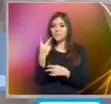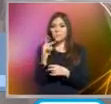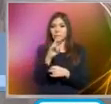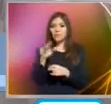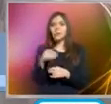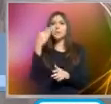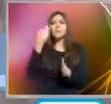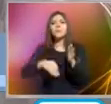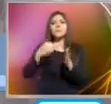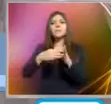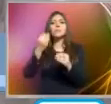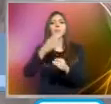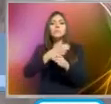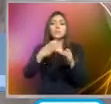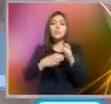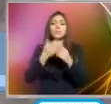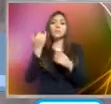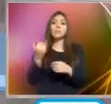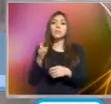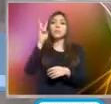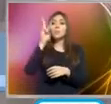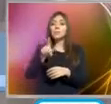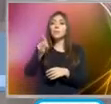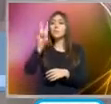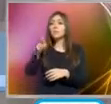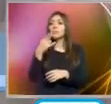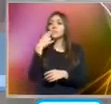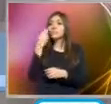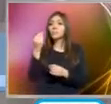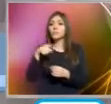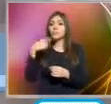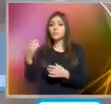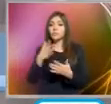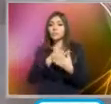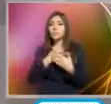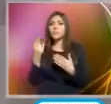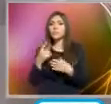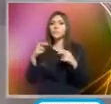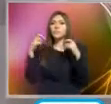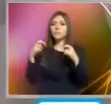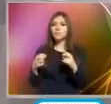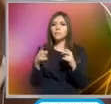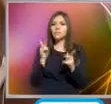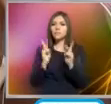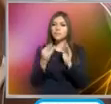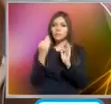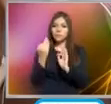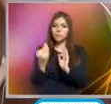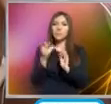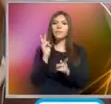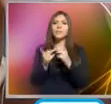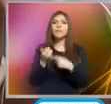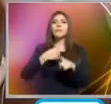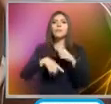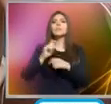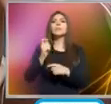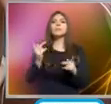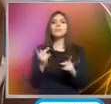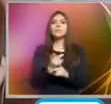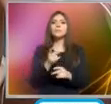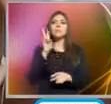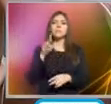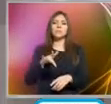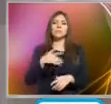Entonces, si realmente queremos seguir con la pareja, primero vamos a sentarnos qué pasó, ¿no? Obviamente tenemos que reconocer que hay enojo, que